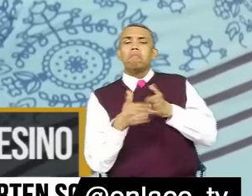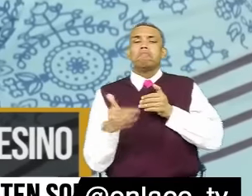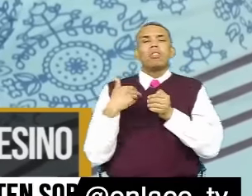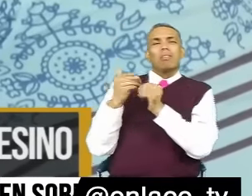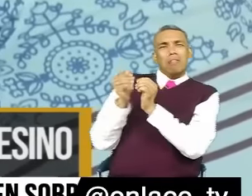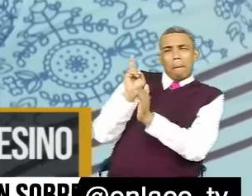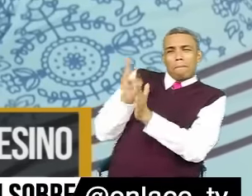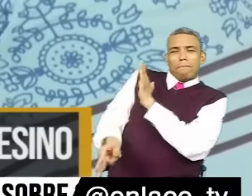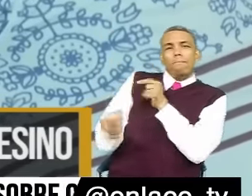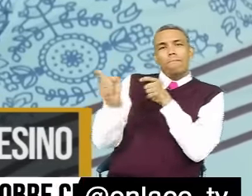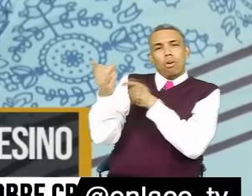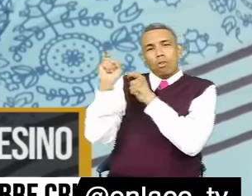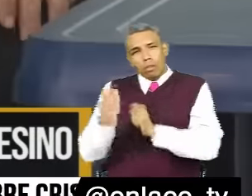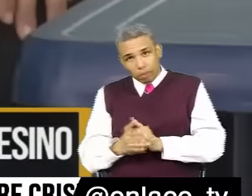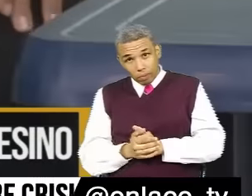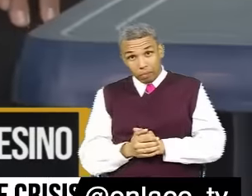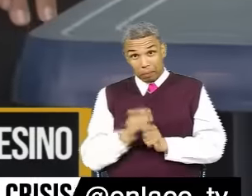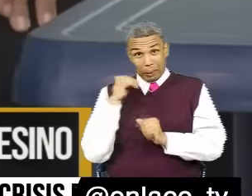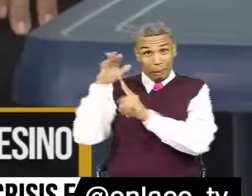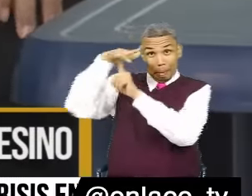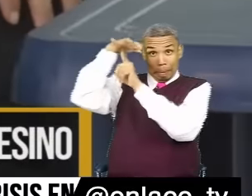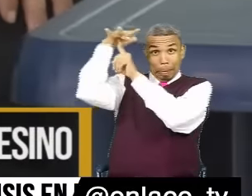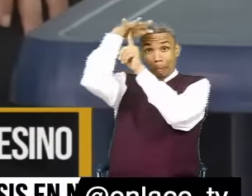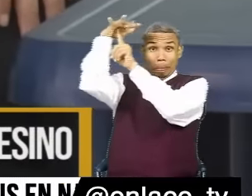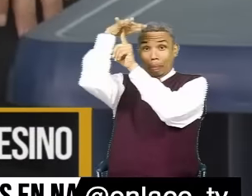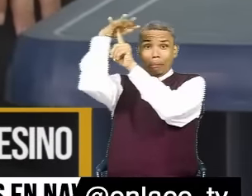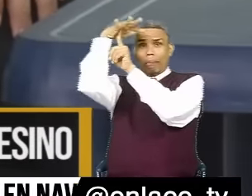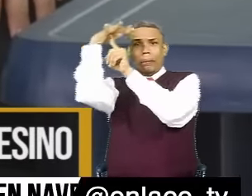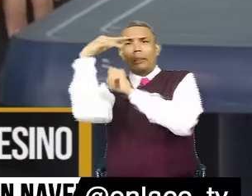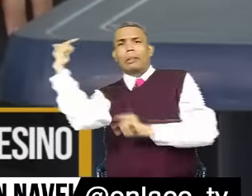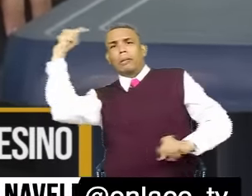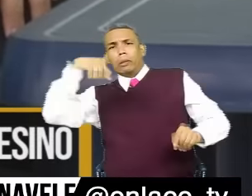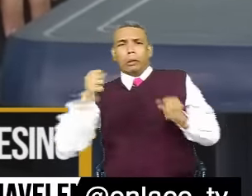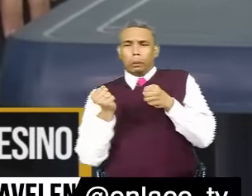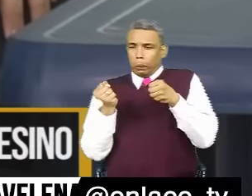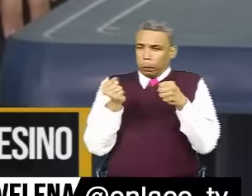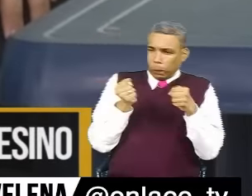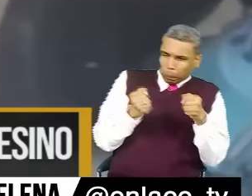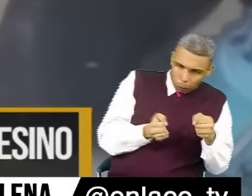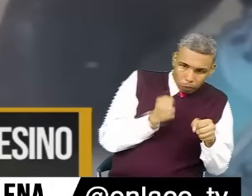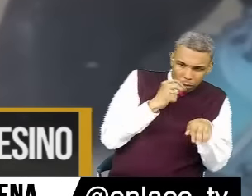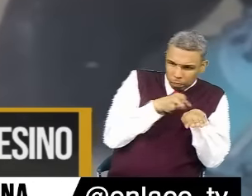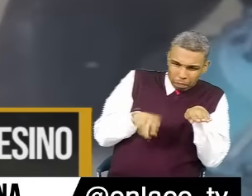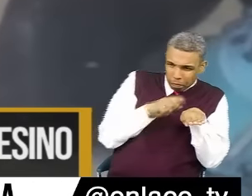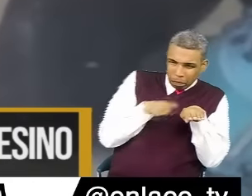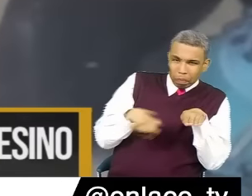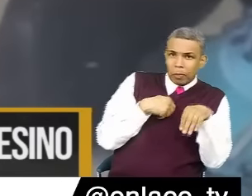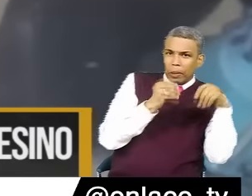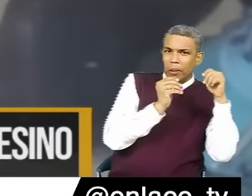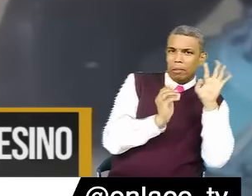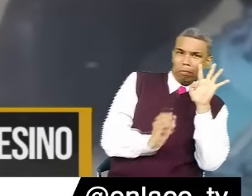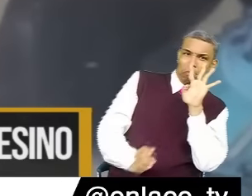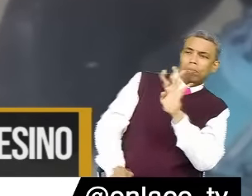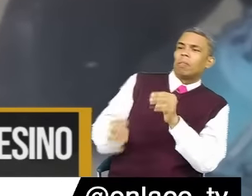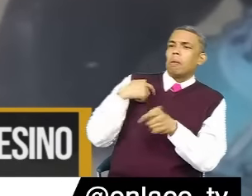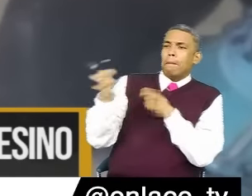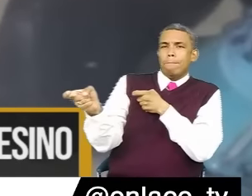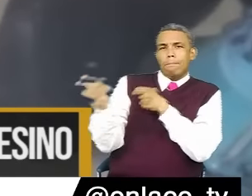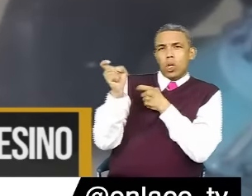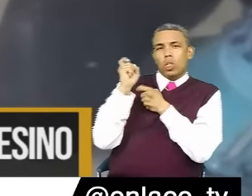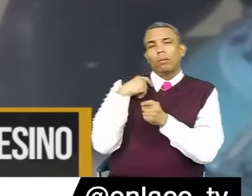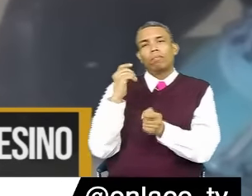los uniformados bajaron del helicóptero en predios de la finca del Rincón Gómez, de 37 años de edad, y acabaron con su vida cuando cargaba en sus brazos a su